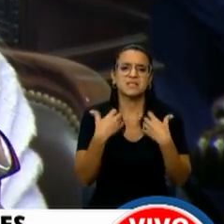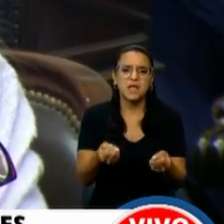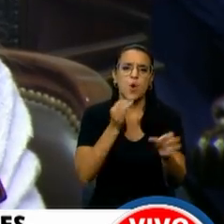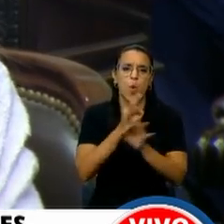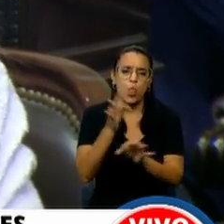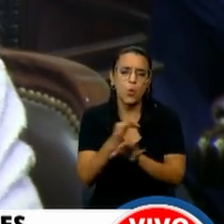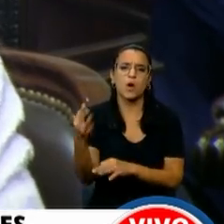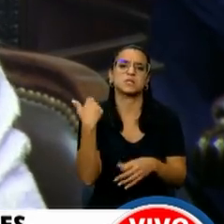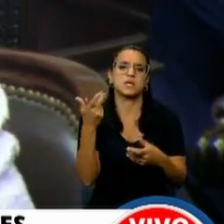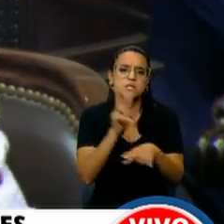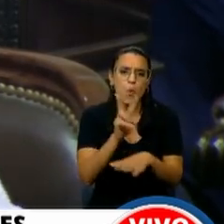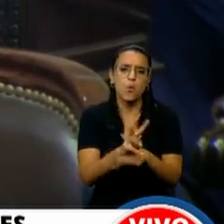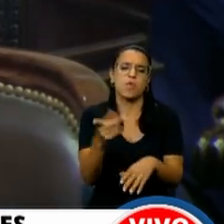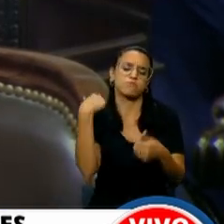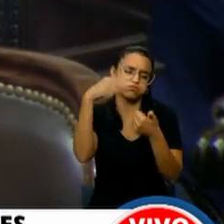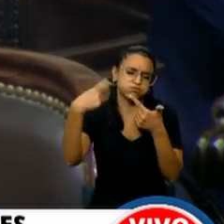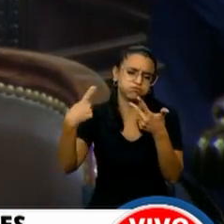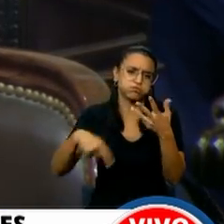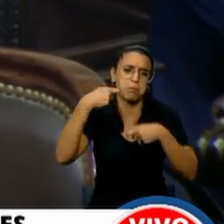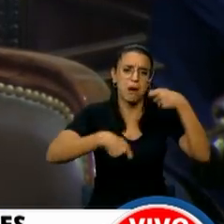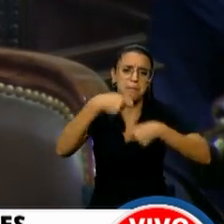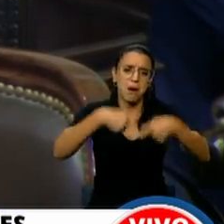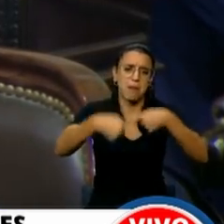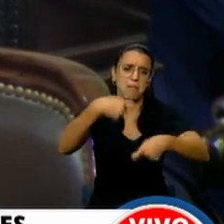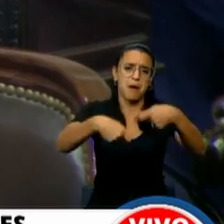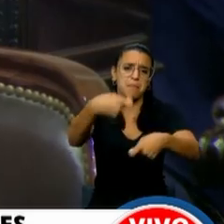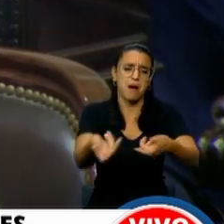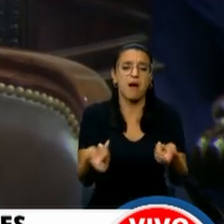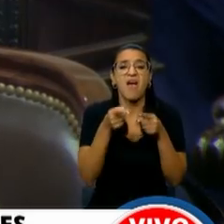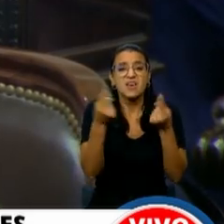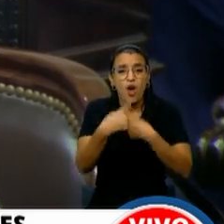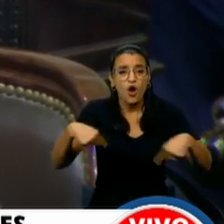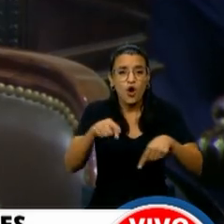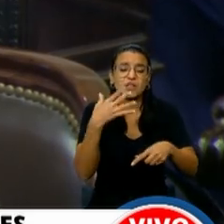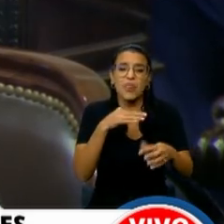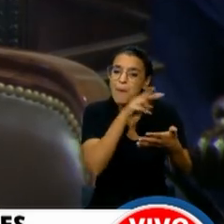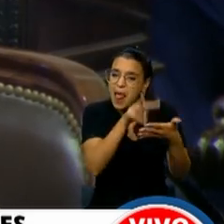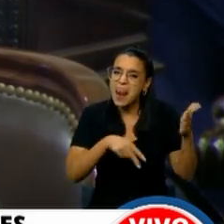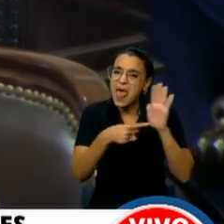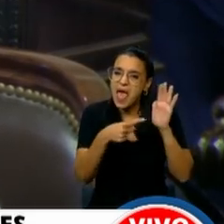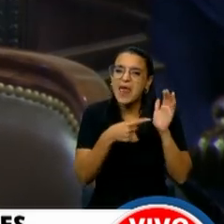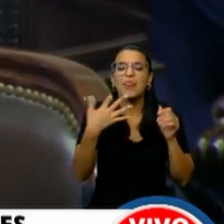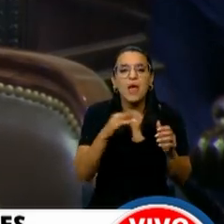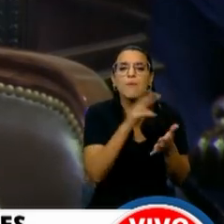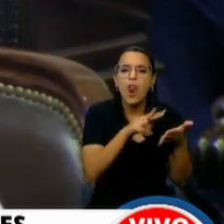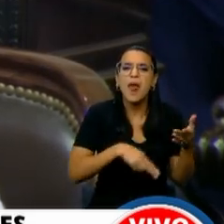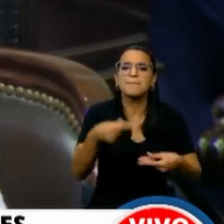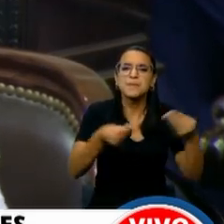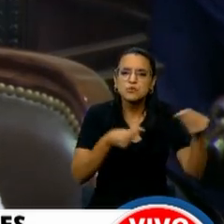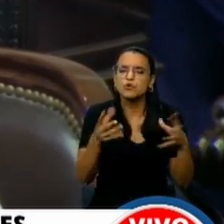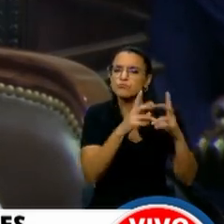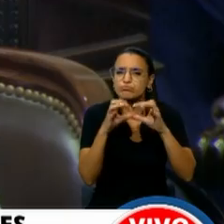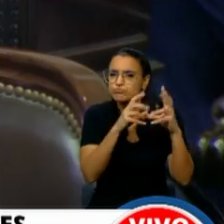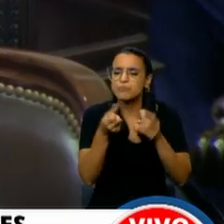la educación la seguridad y una cantidad de cargas más esas son las cosas que hay que leer tenemos que leer un presupuesto y